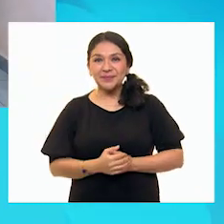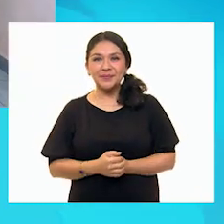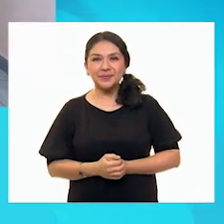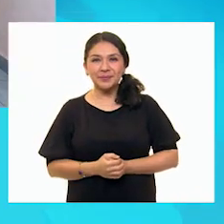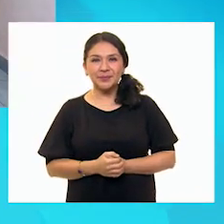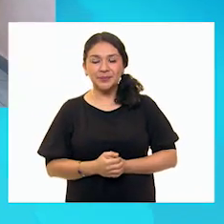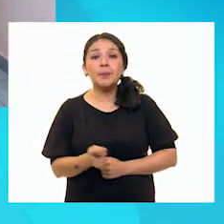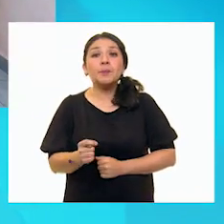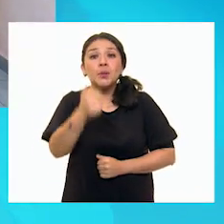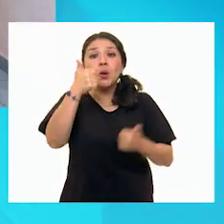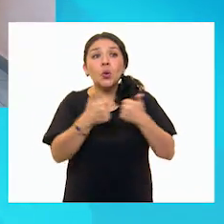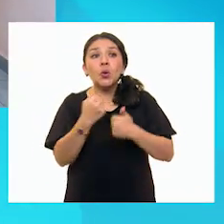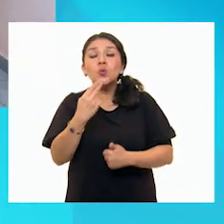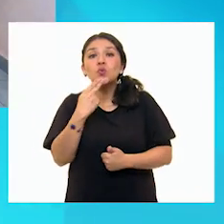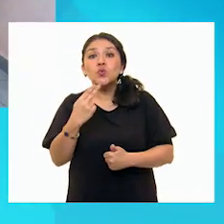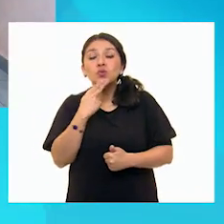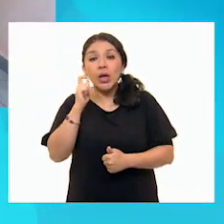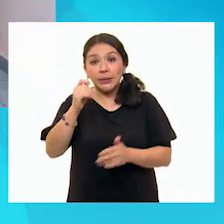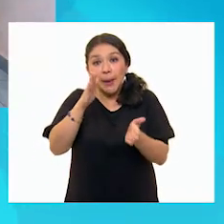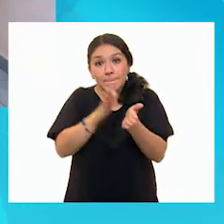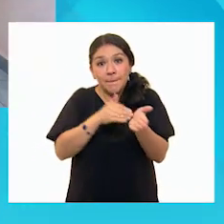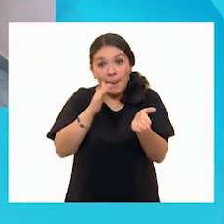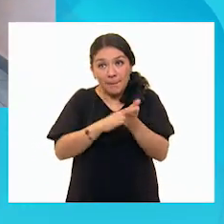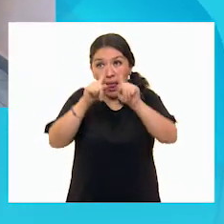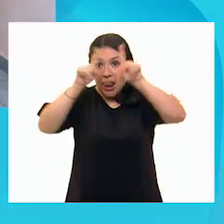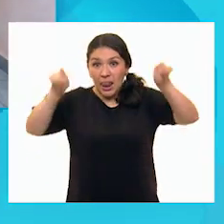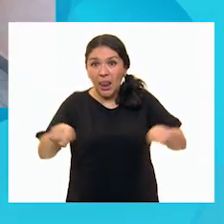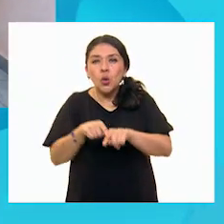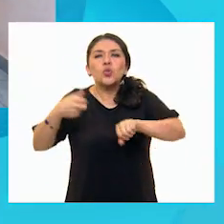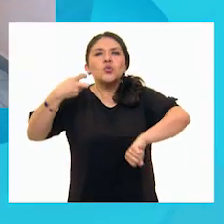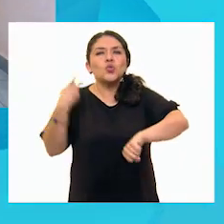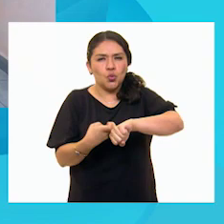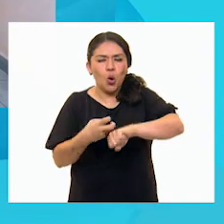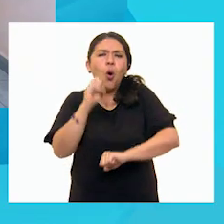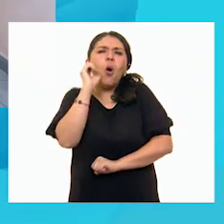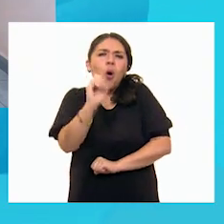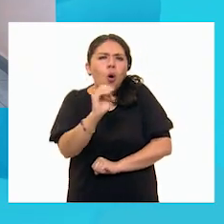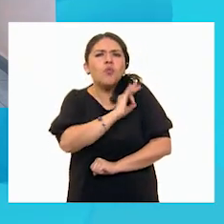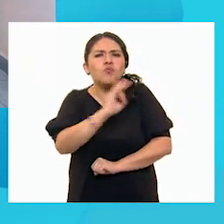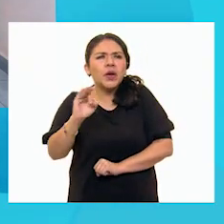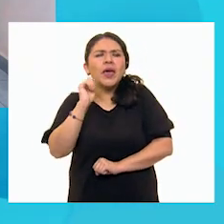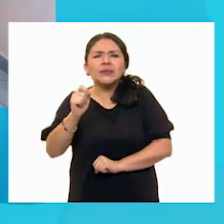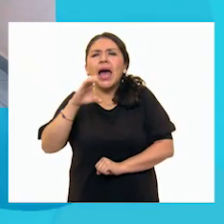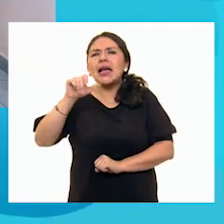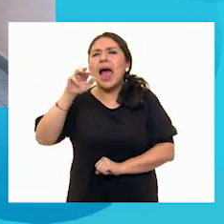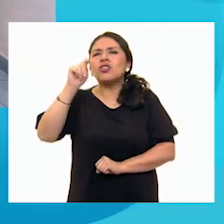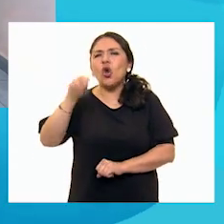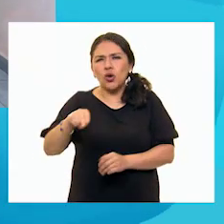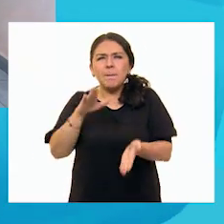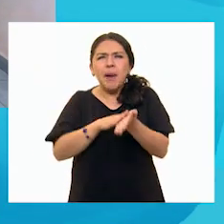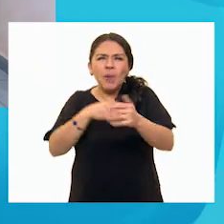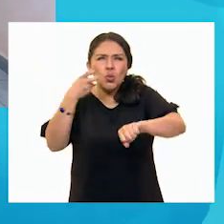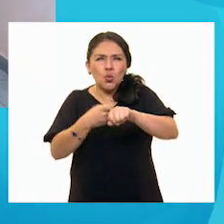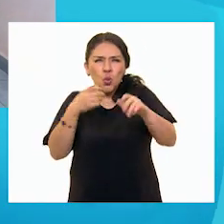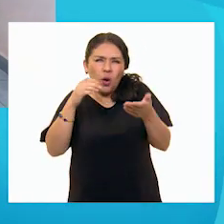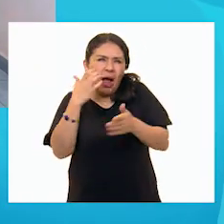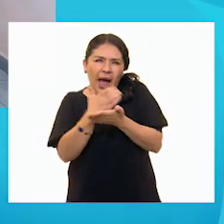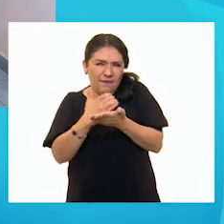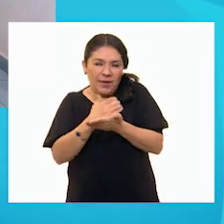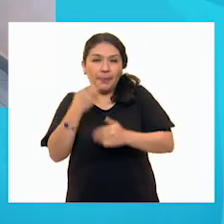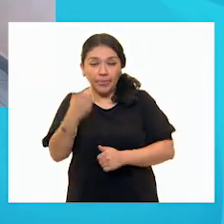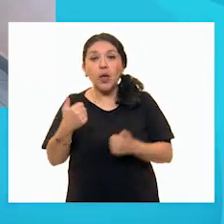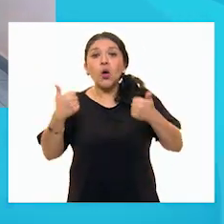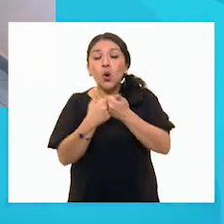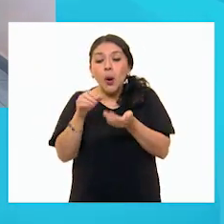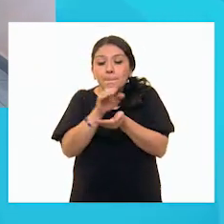Primero utilizaremos nuestro pedazo de papel para cascarol, o en su defecto, un pedazo de cartón, junto con nuestras pelotitas